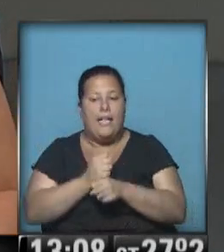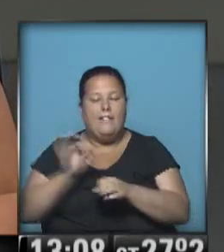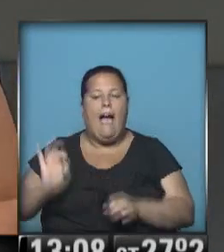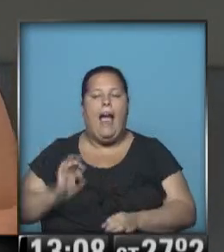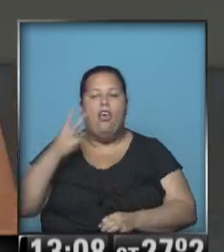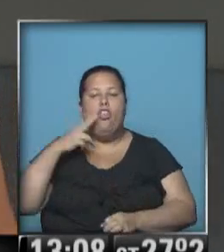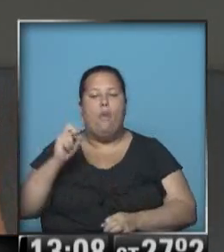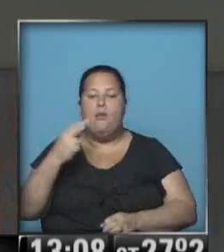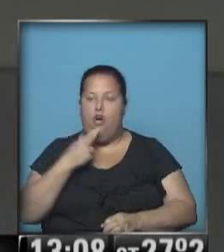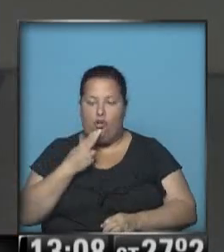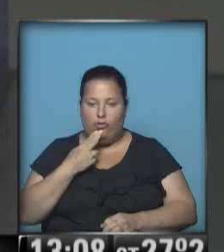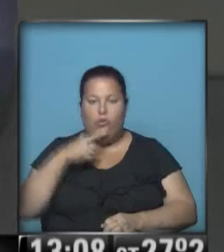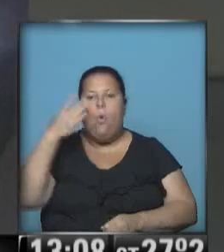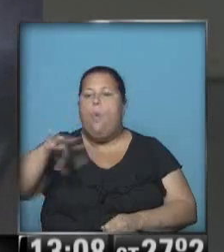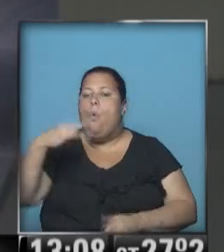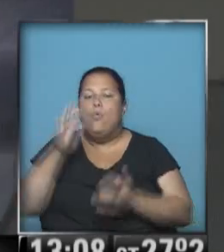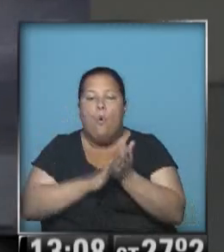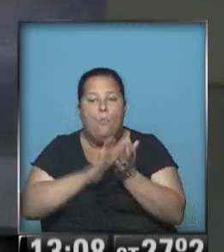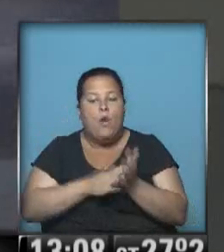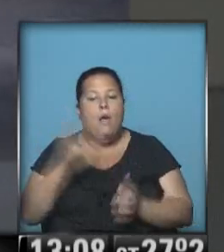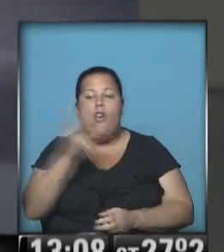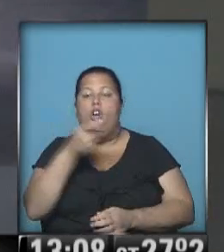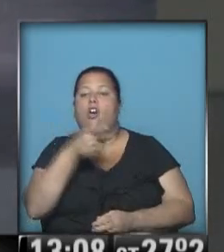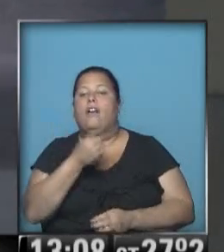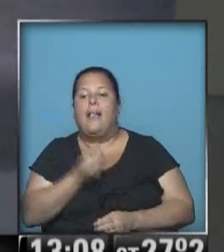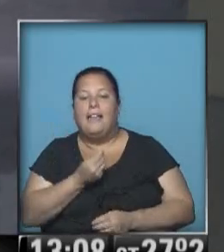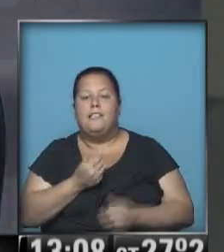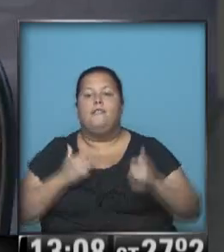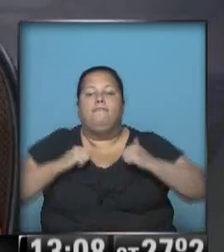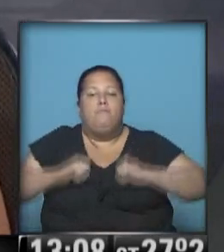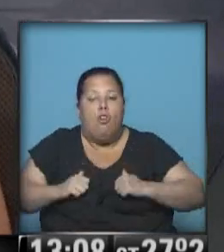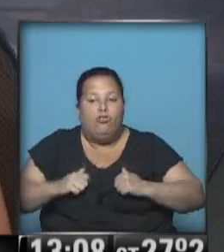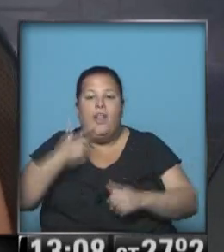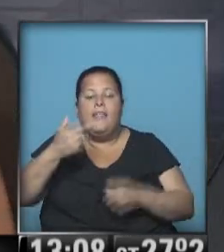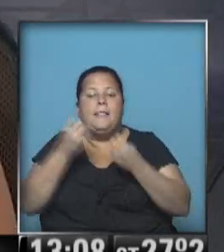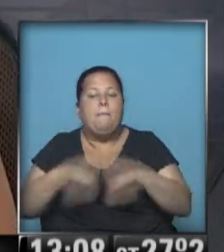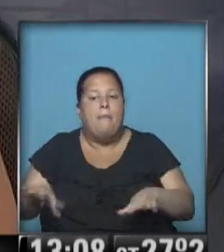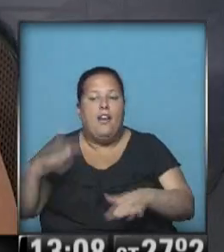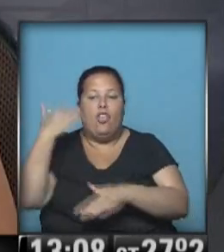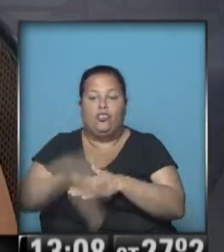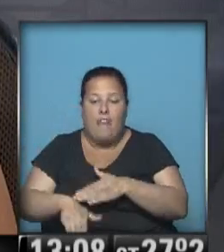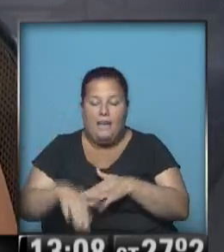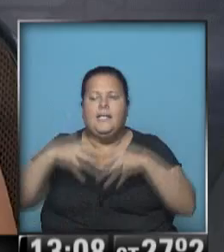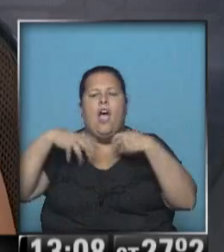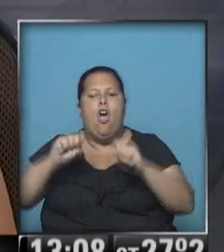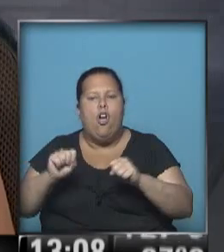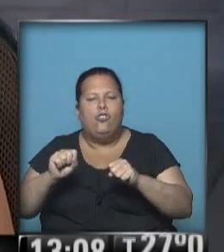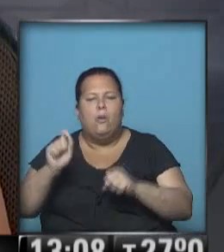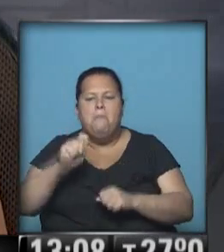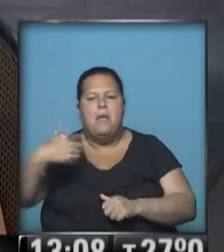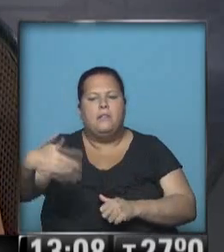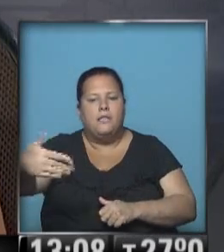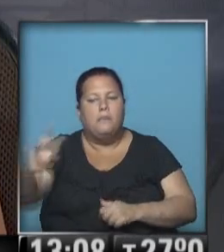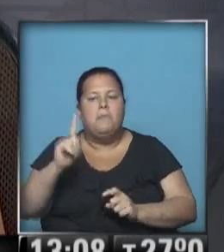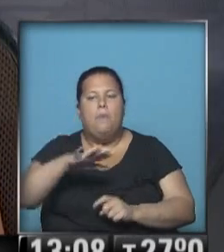año 2011. La única prueba que hay en contra de ellos es una mochila que ellos dicen haber perdido en un taxi y que apareció meses después en